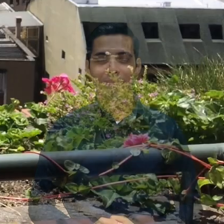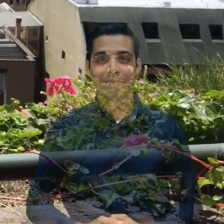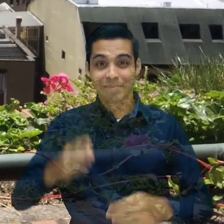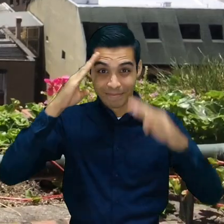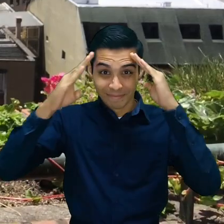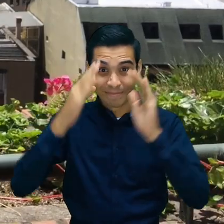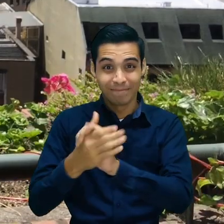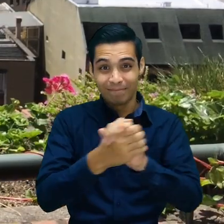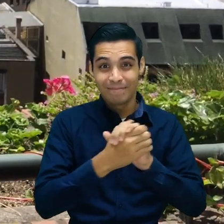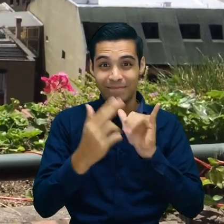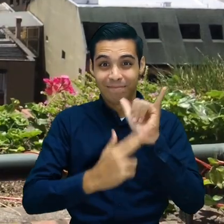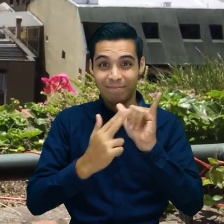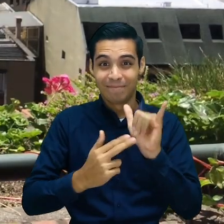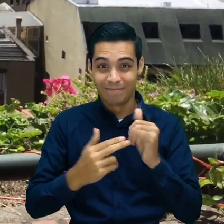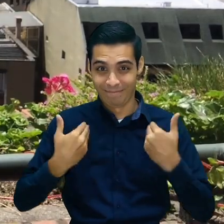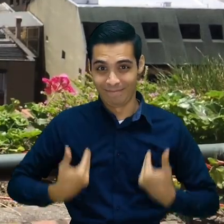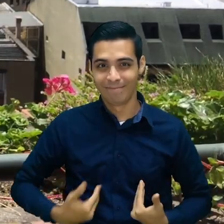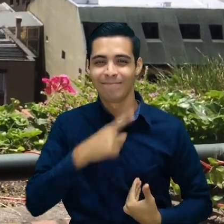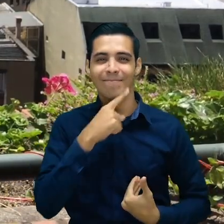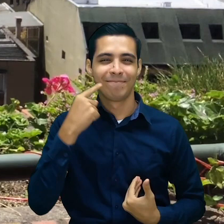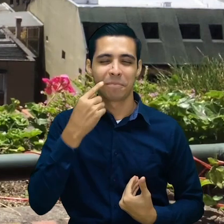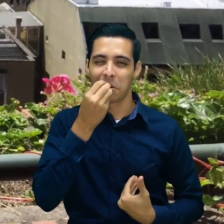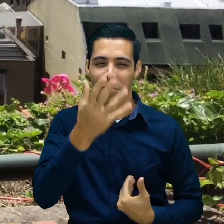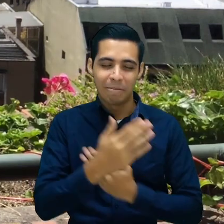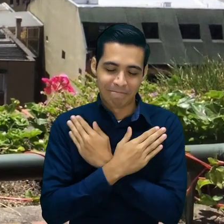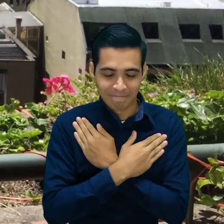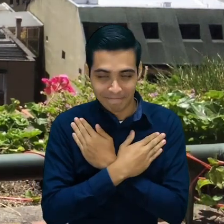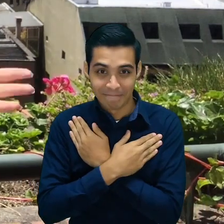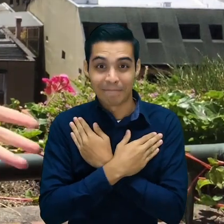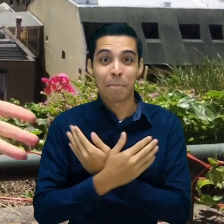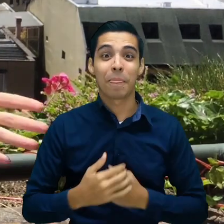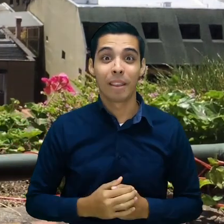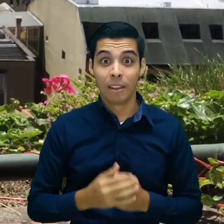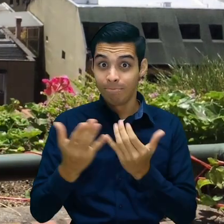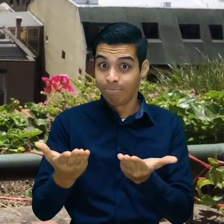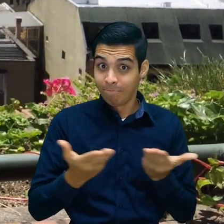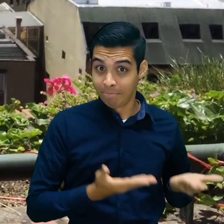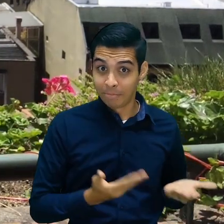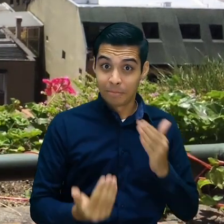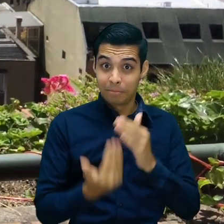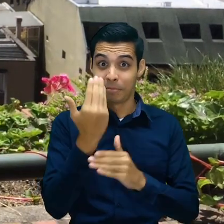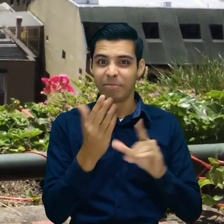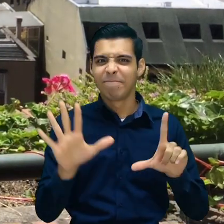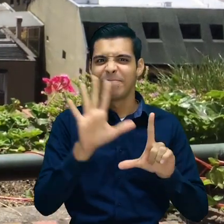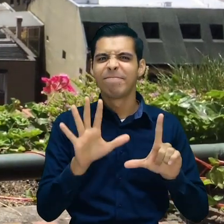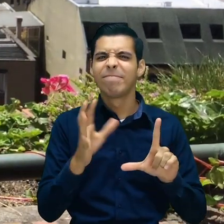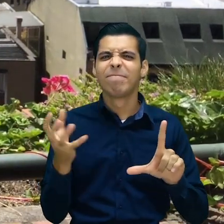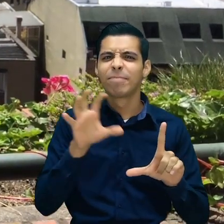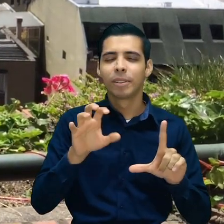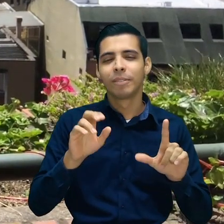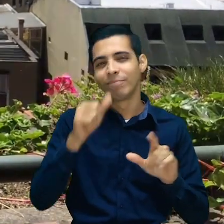Hola, ¿qué tal amigos de YouTube? Nuevamente con todos ustedes Karen Suárez. Les envío un beso, un abrazo gigante y les doy la bienvenida a este nuevo